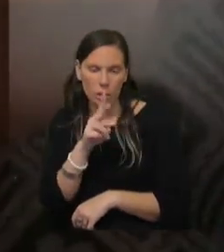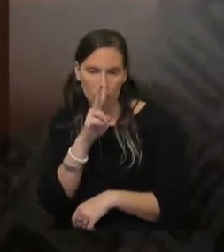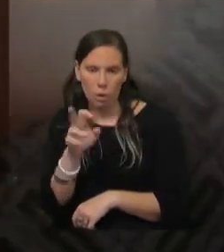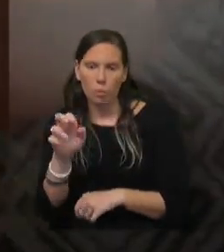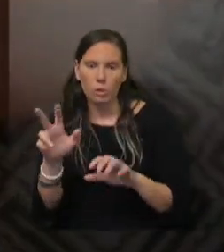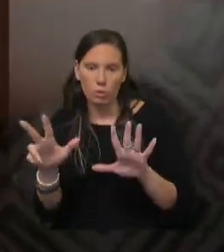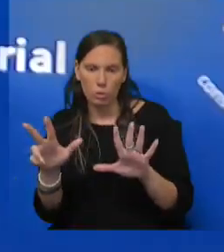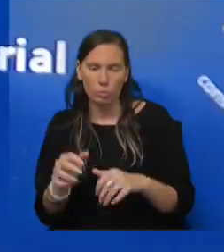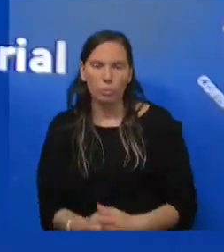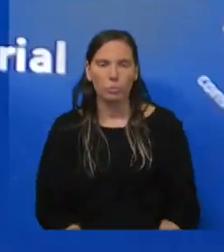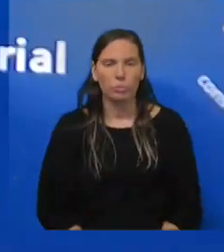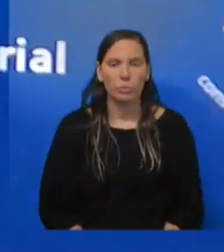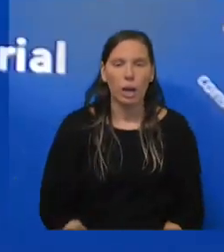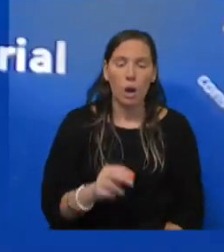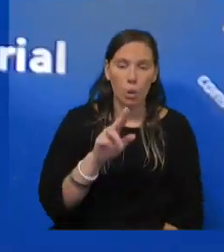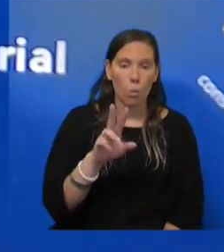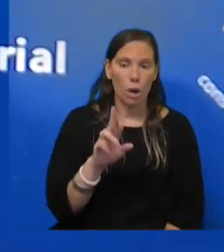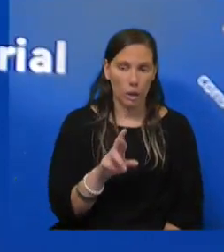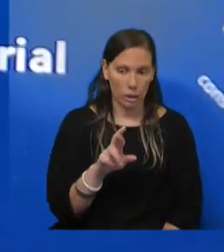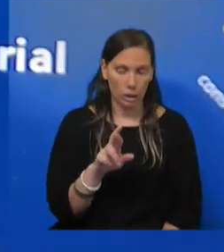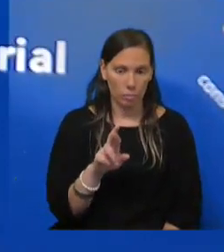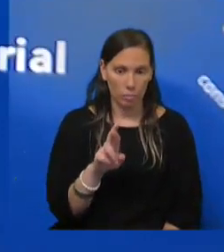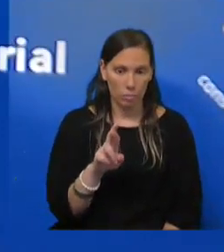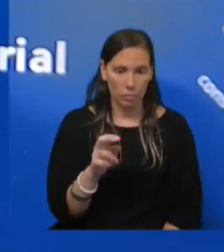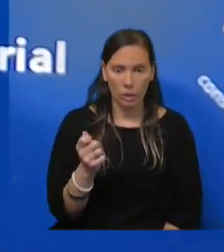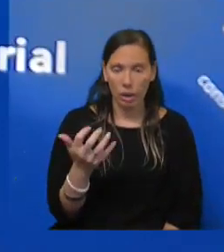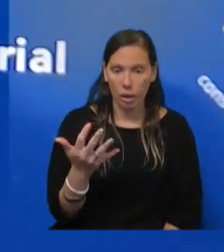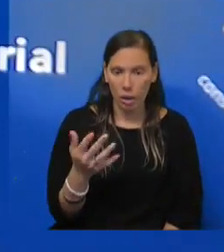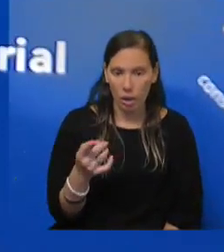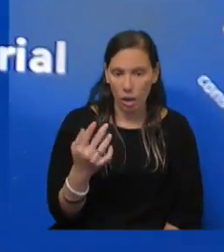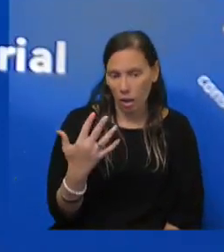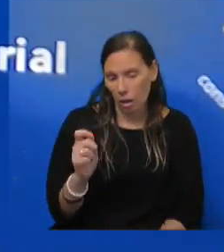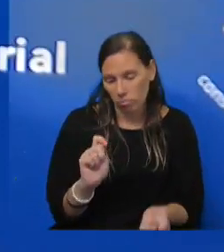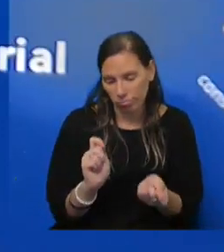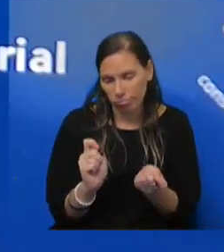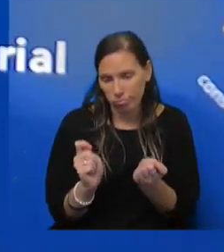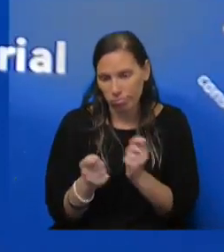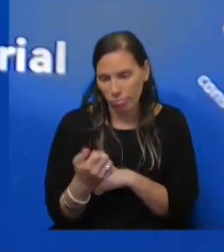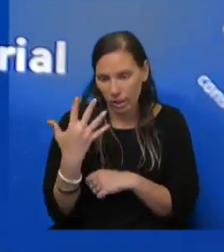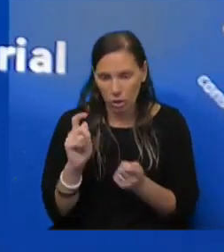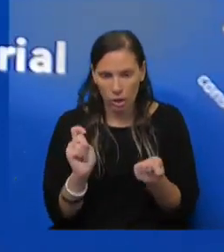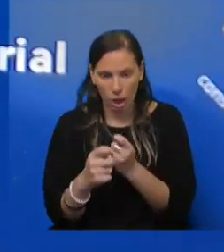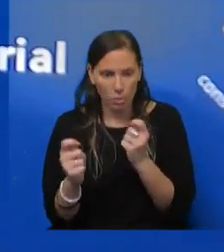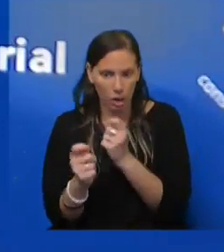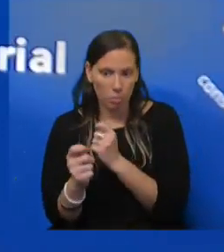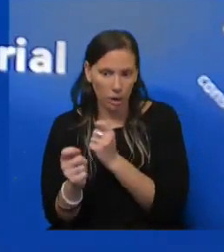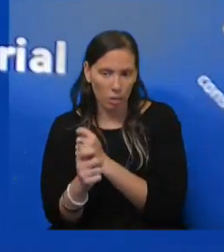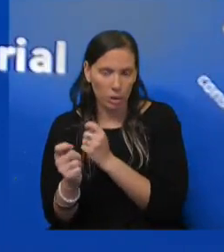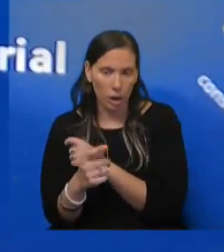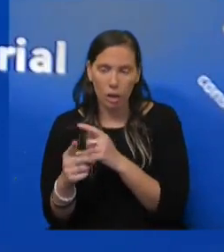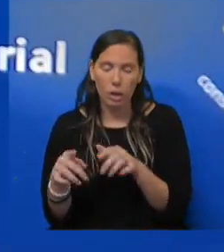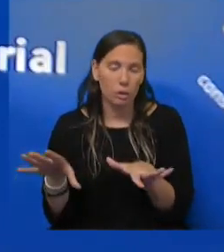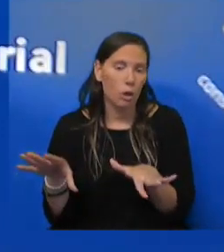2008 la Ur tiene un valor que va se va modificando ese valor va acorde